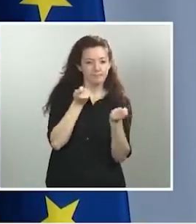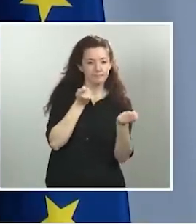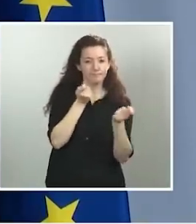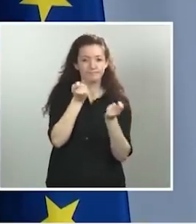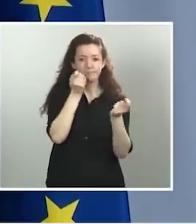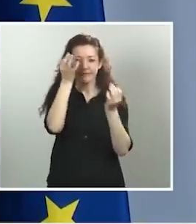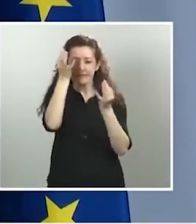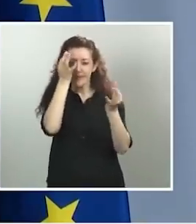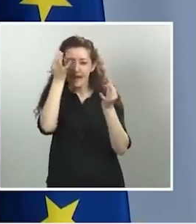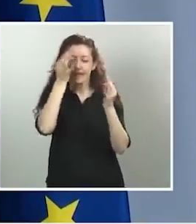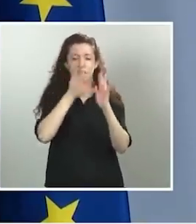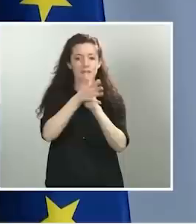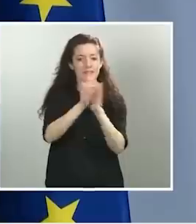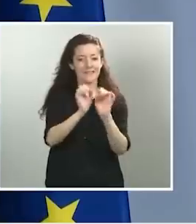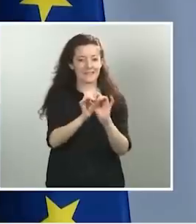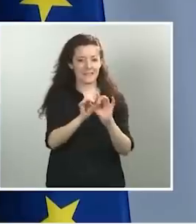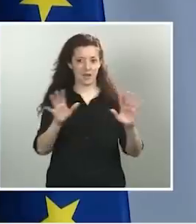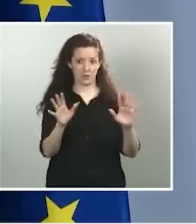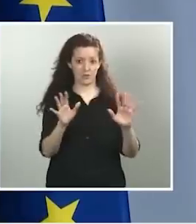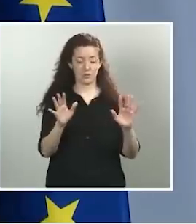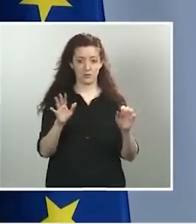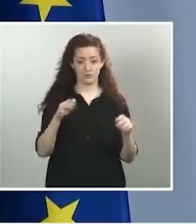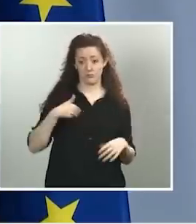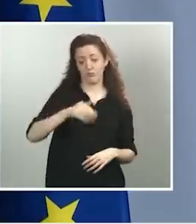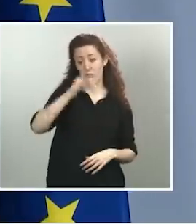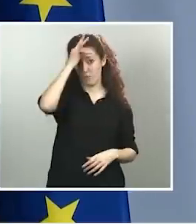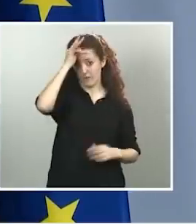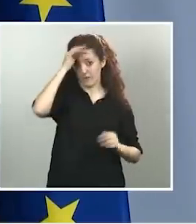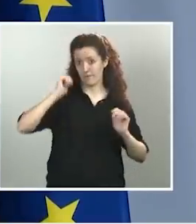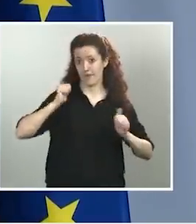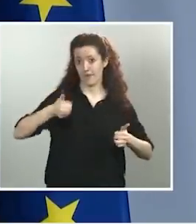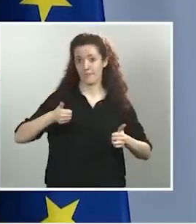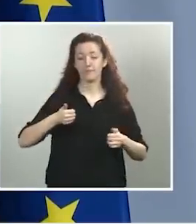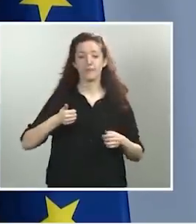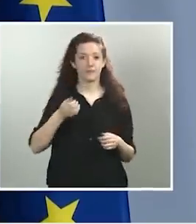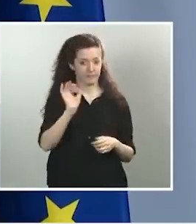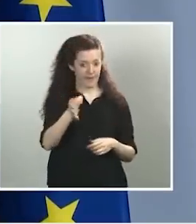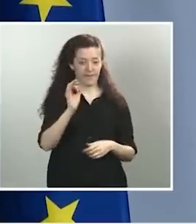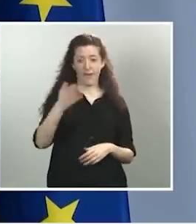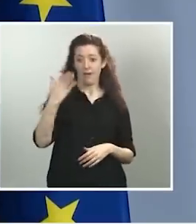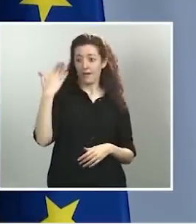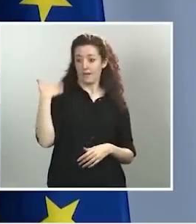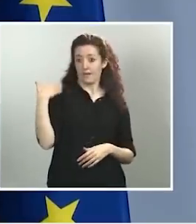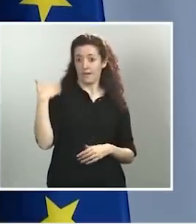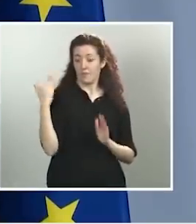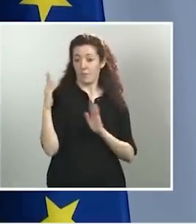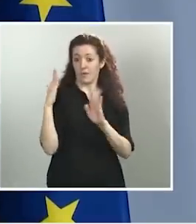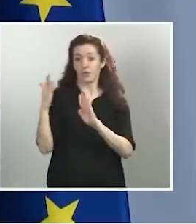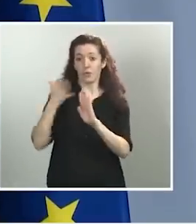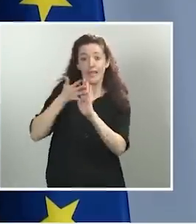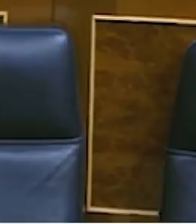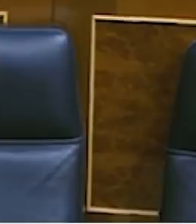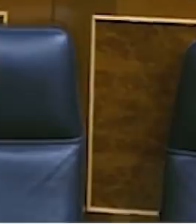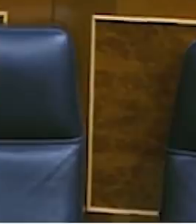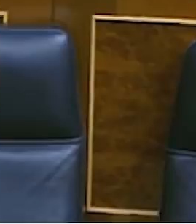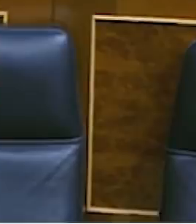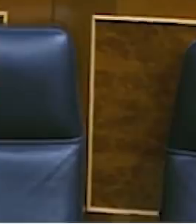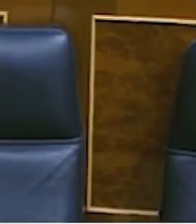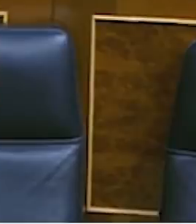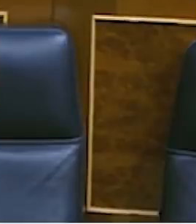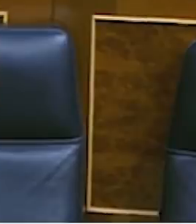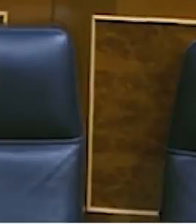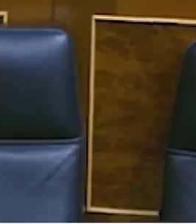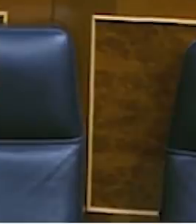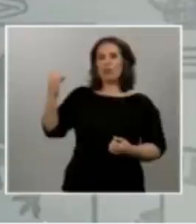pretendidos, aquella exclusiva de La Sexta sobre el expresidente Rajoy, como nos tendrá al corriente de